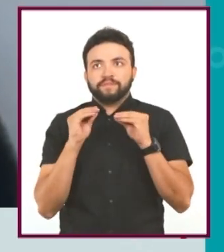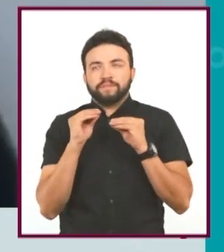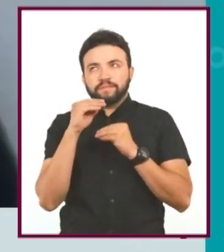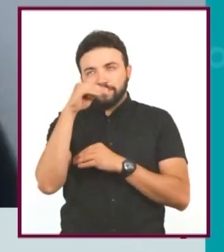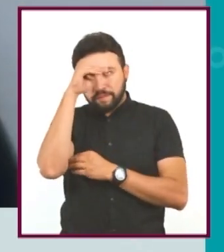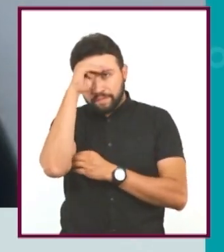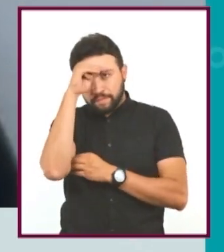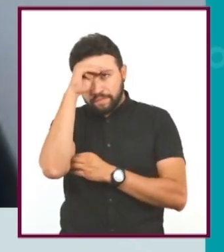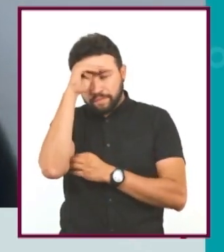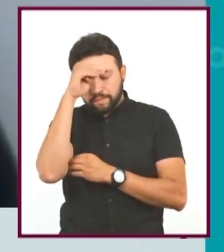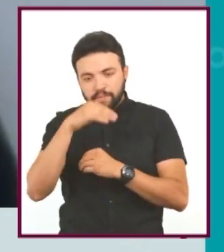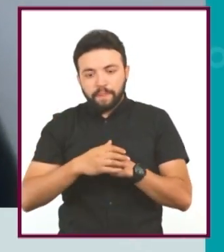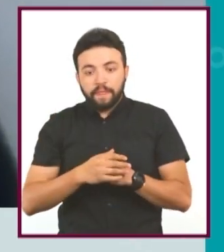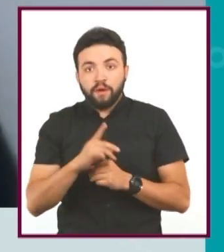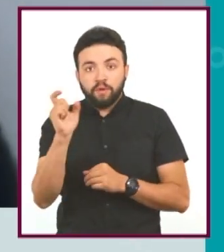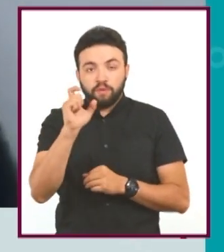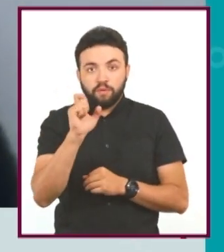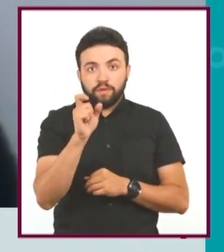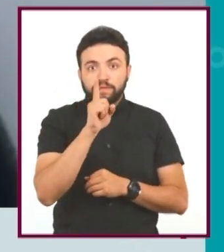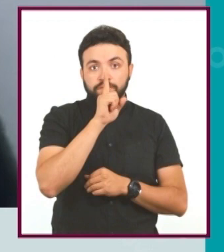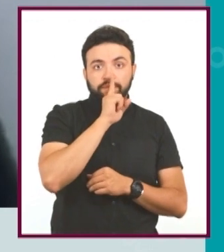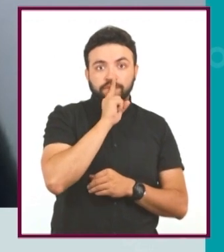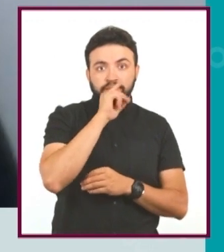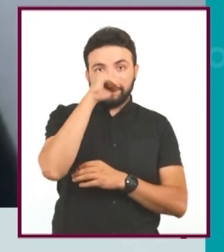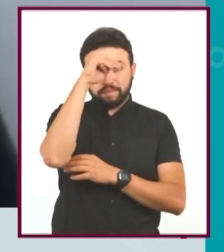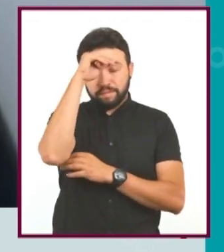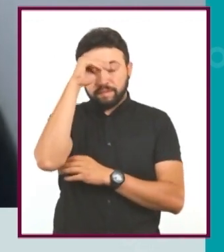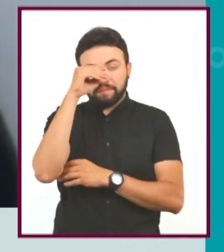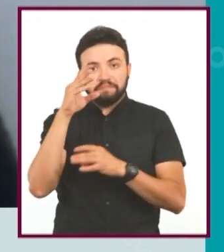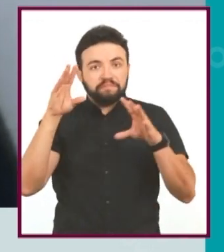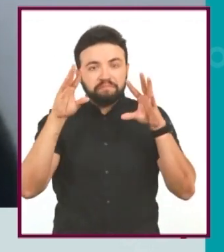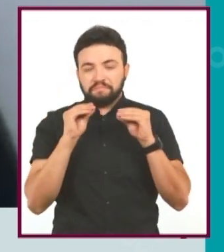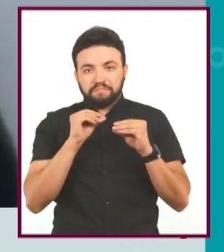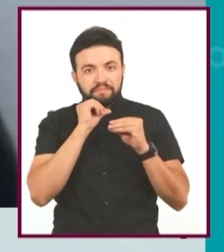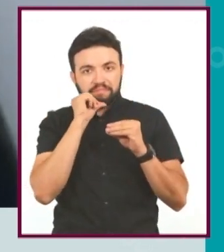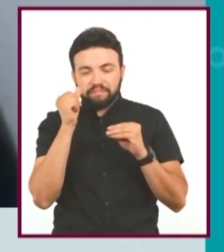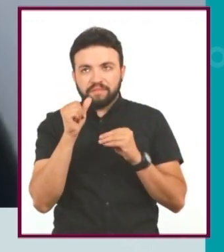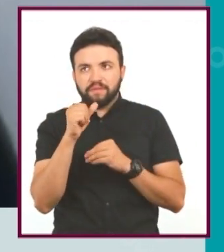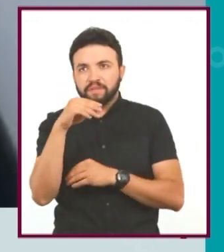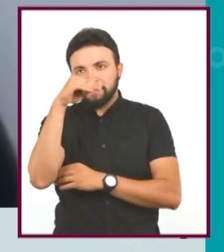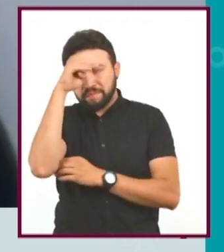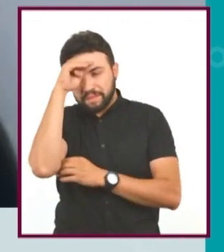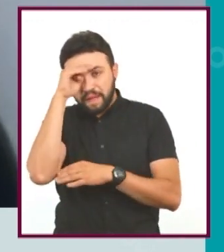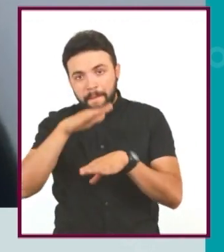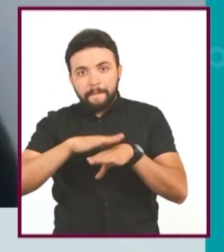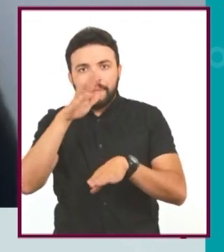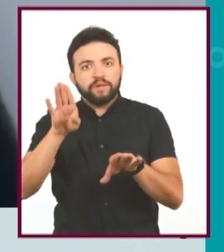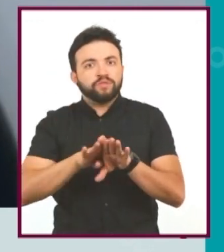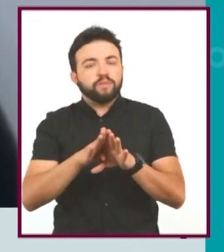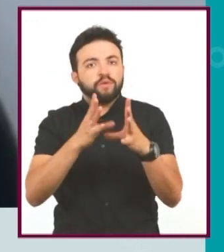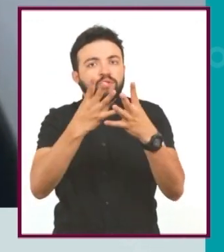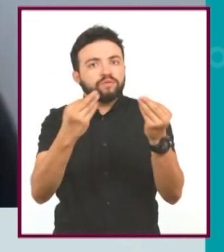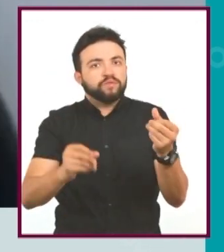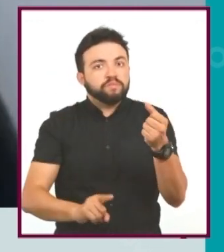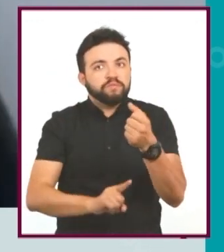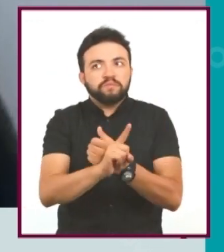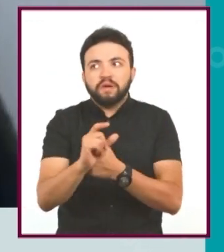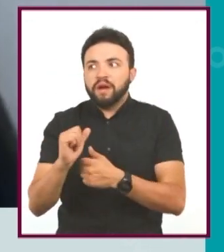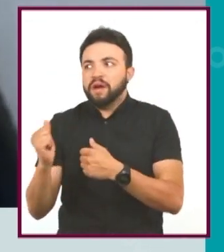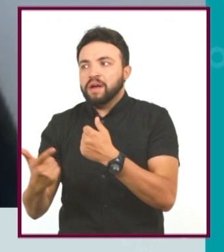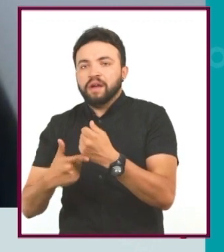que es más fácil pensar en cómo resolver algún problema o alguna situación en la que esté pasando